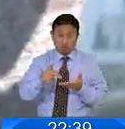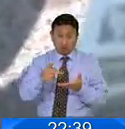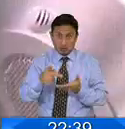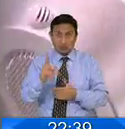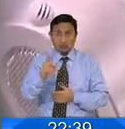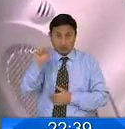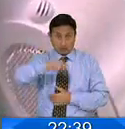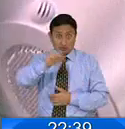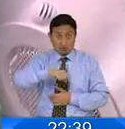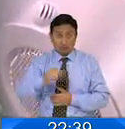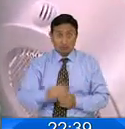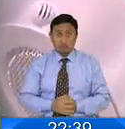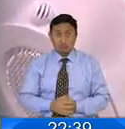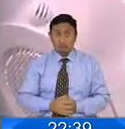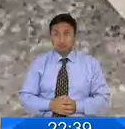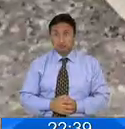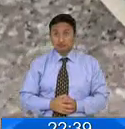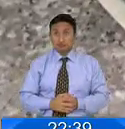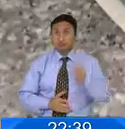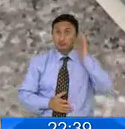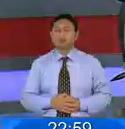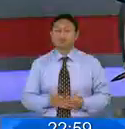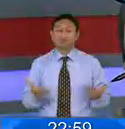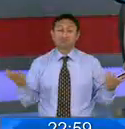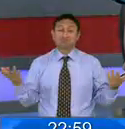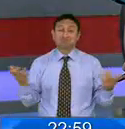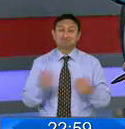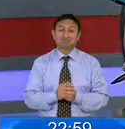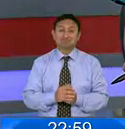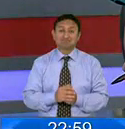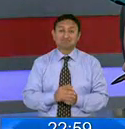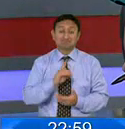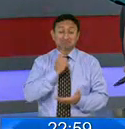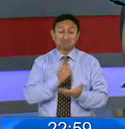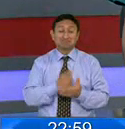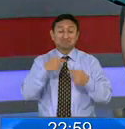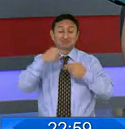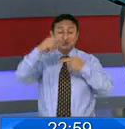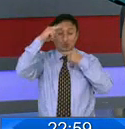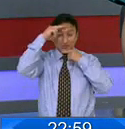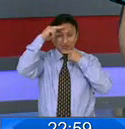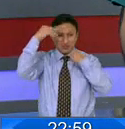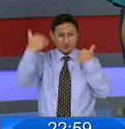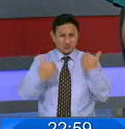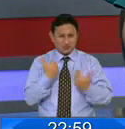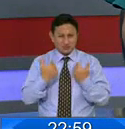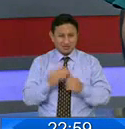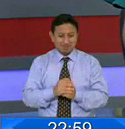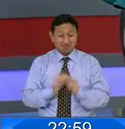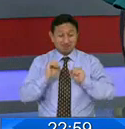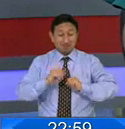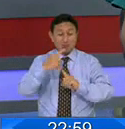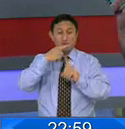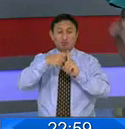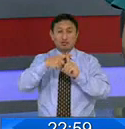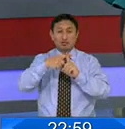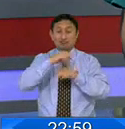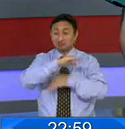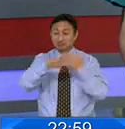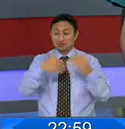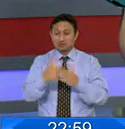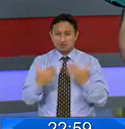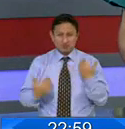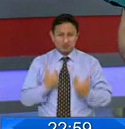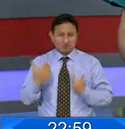de deudas. Informo, Marilyn Jaramillo. Sin duda fue la noticia del día, la noticia positiva para alegrarnos